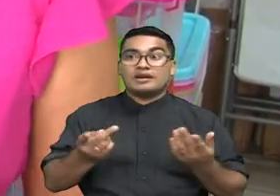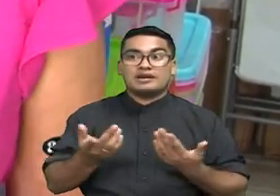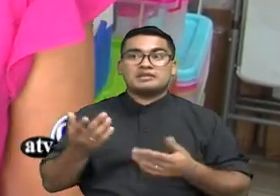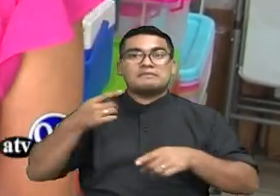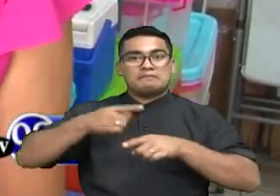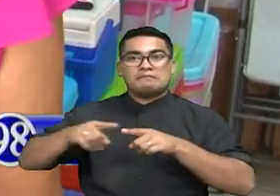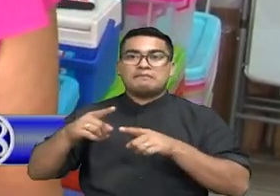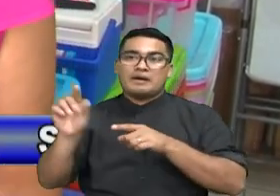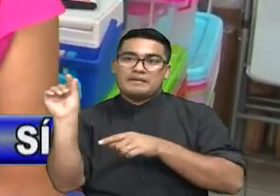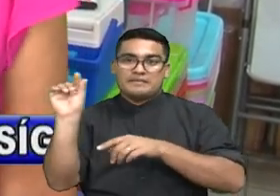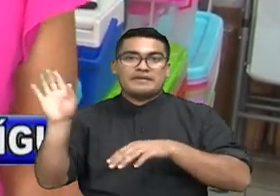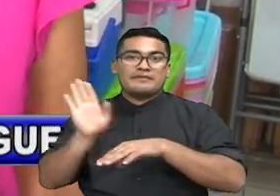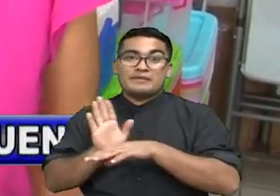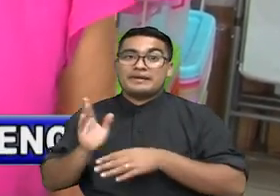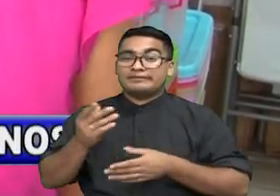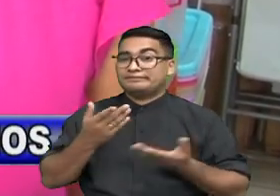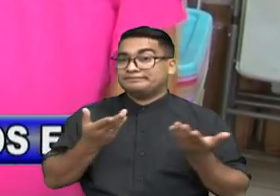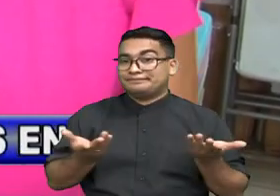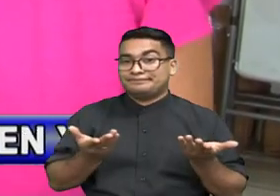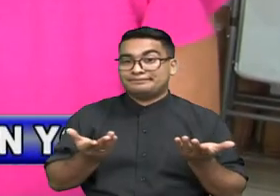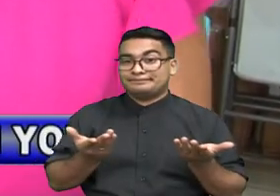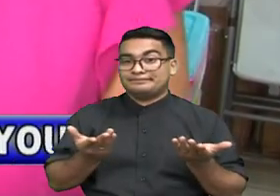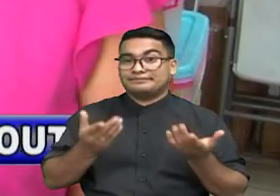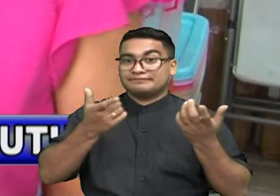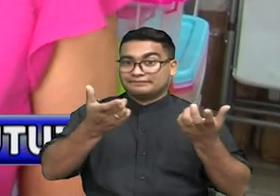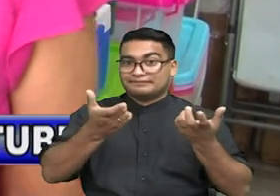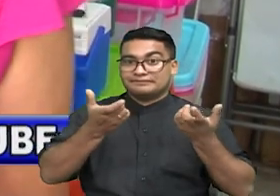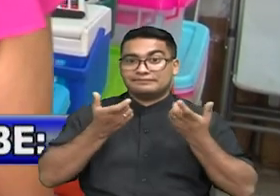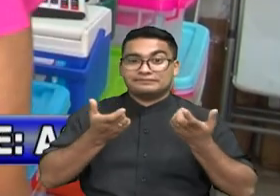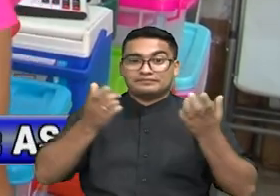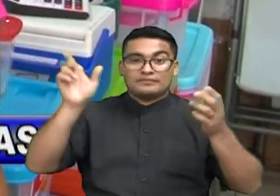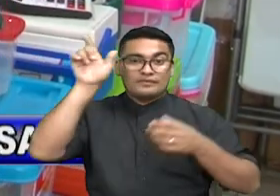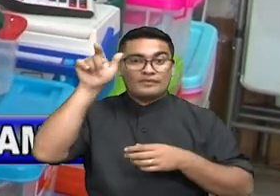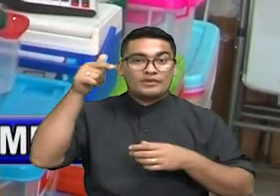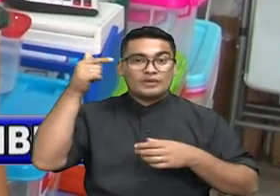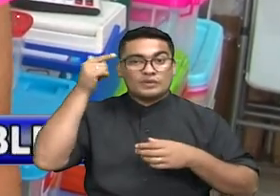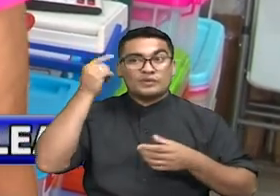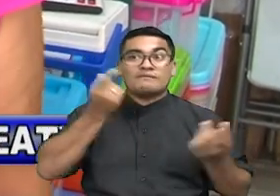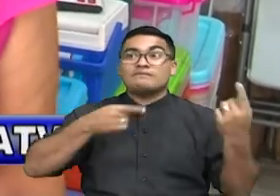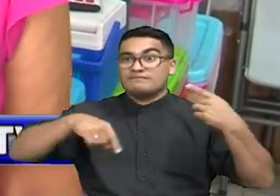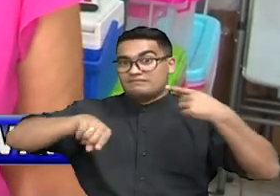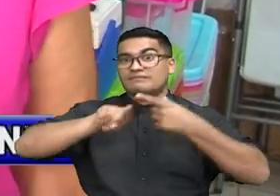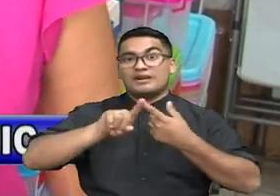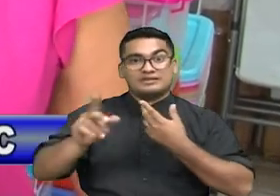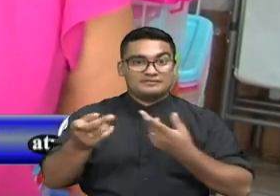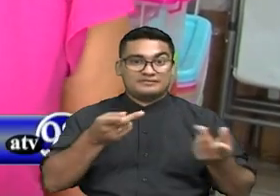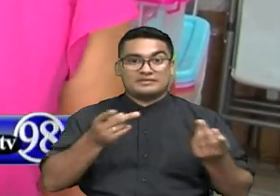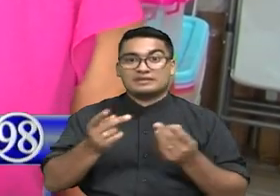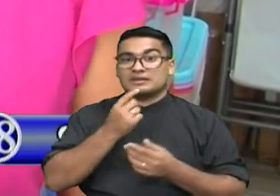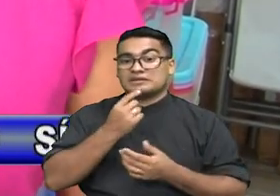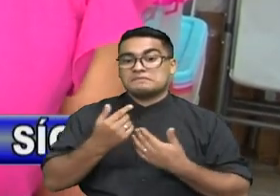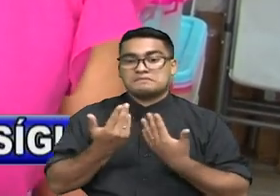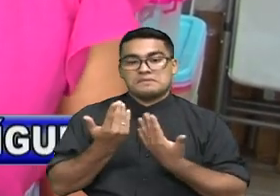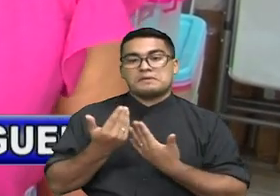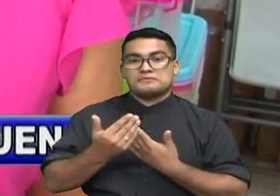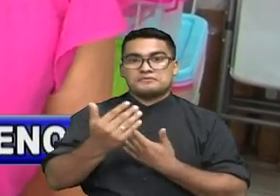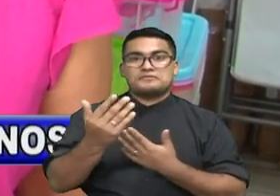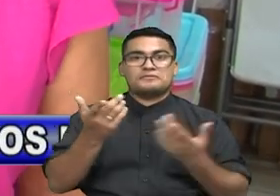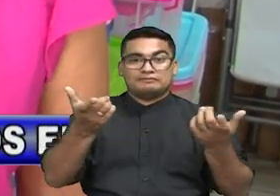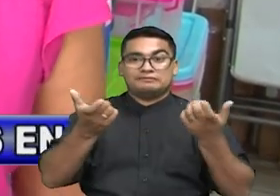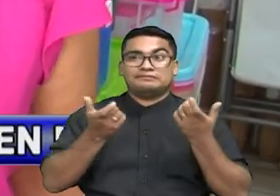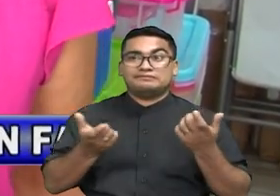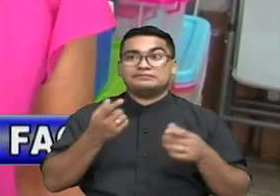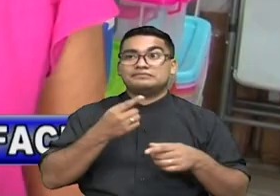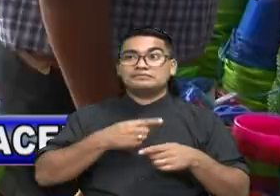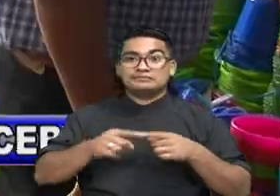nuestros créditos, ¿verdad? Y con los aguinaldos que dio nuestro gobierno se nos han aumentado las ventas y esperamos pues que sigan los aguinaldos para